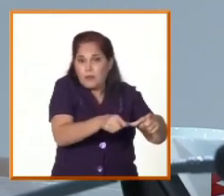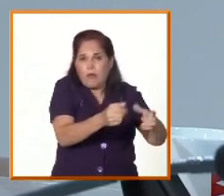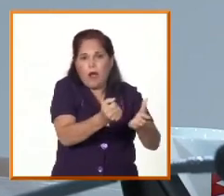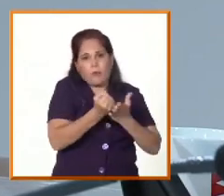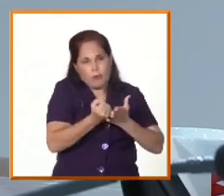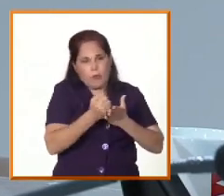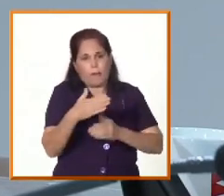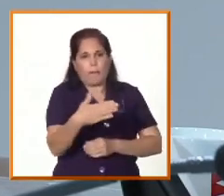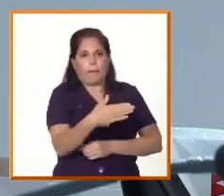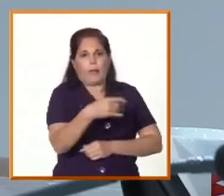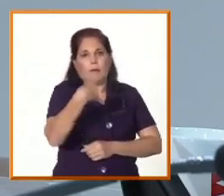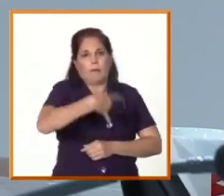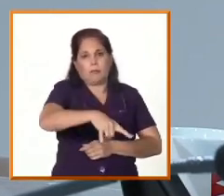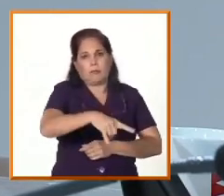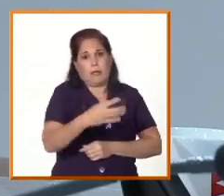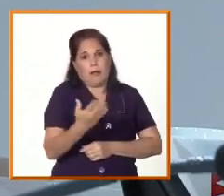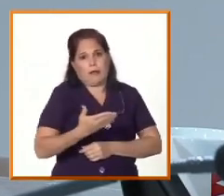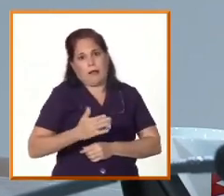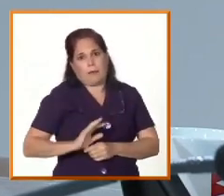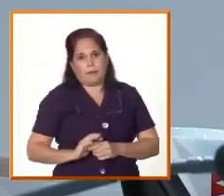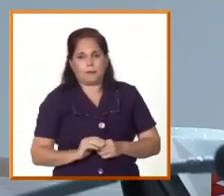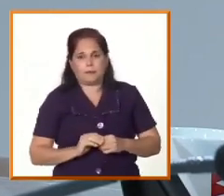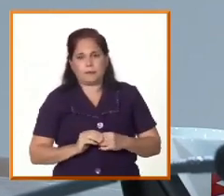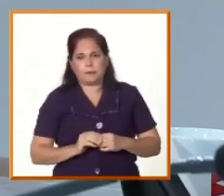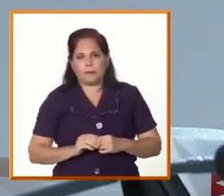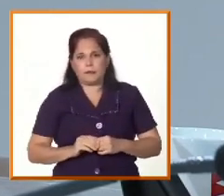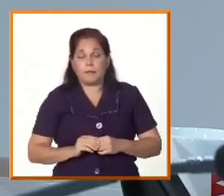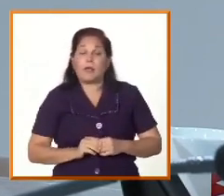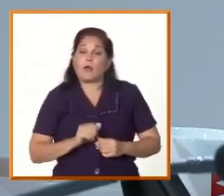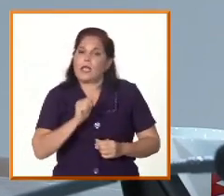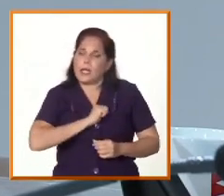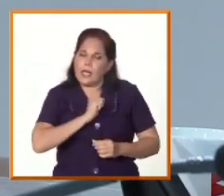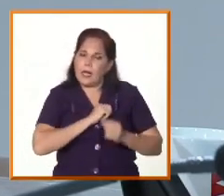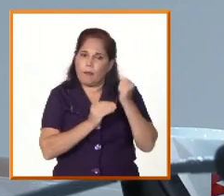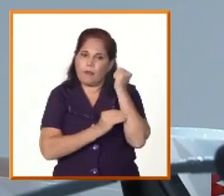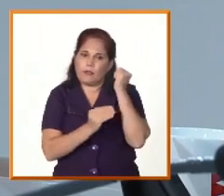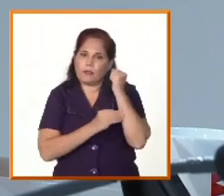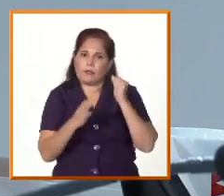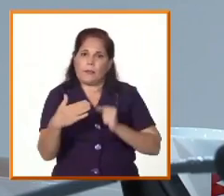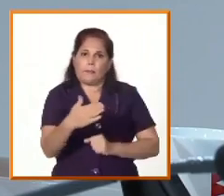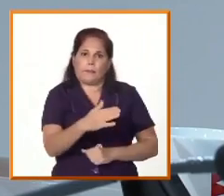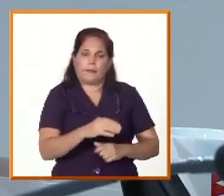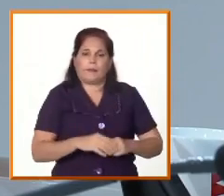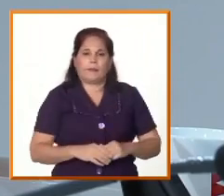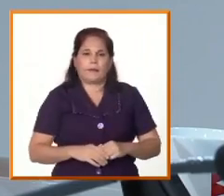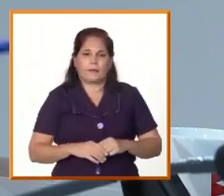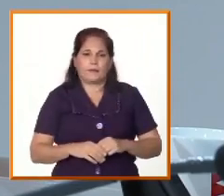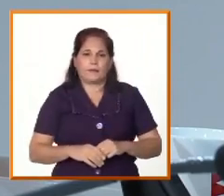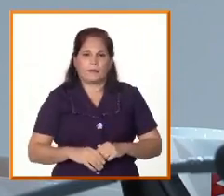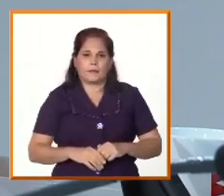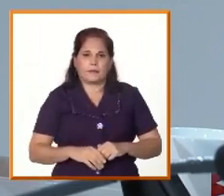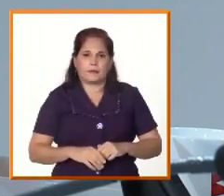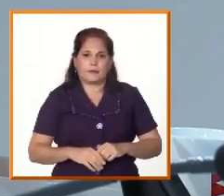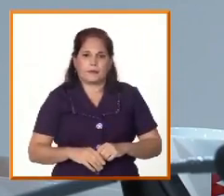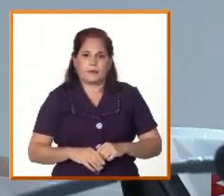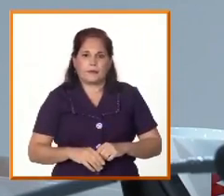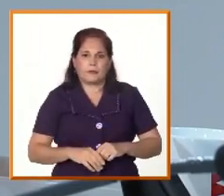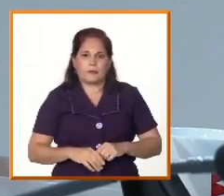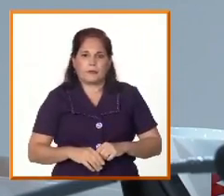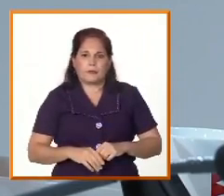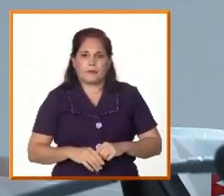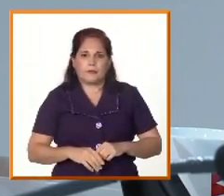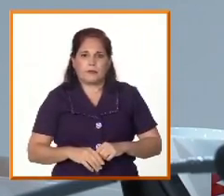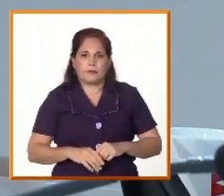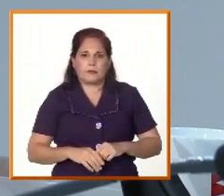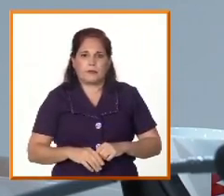esta al nivel de productos pesqueros que nosotros vamos a tener en las provincias con los cultivos extensivos bueno existen